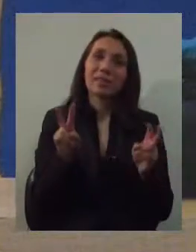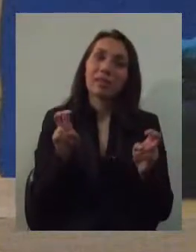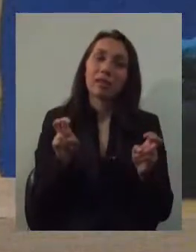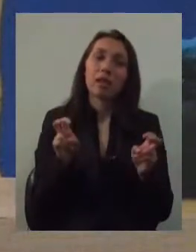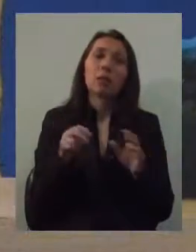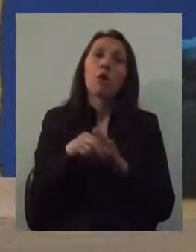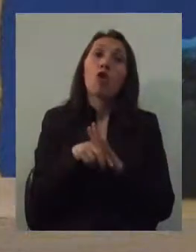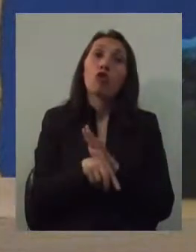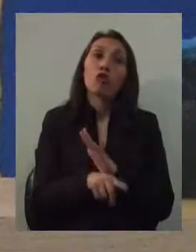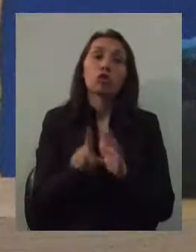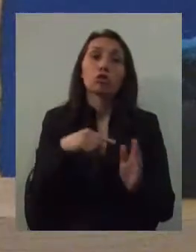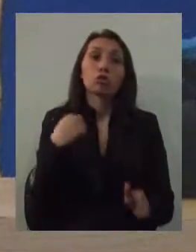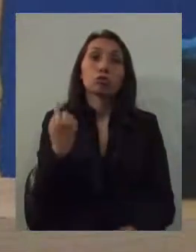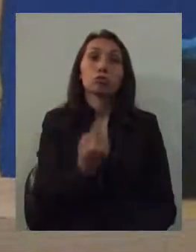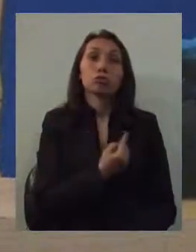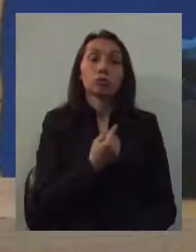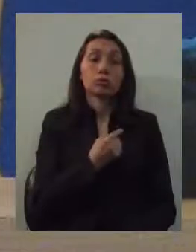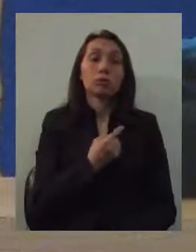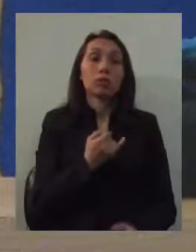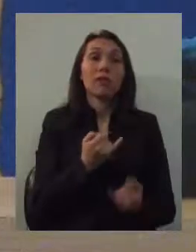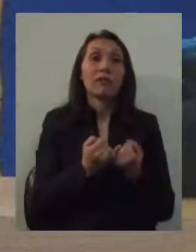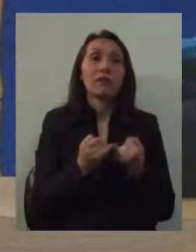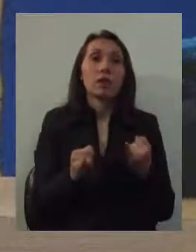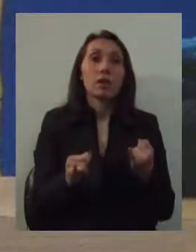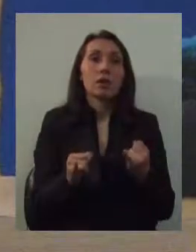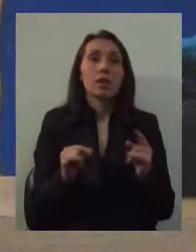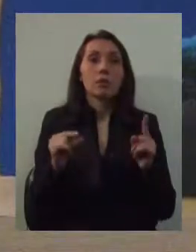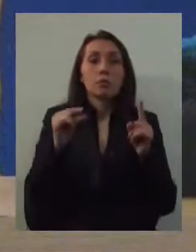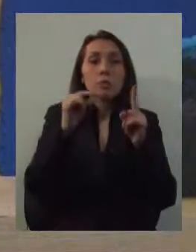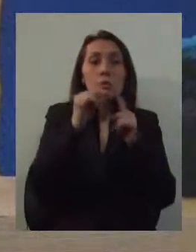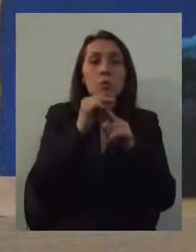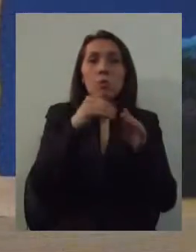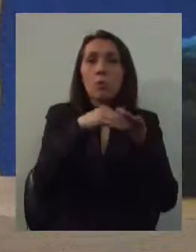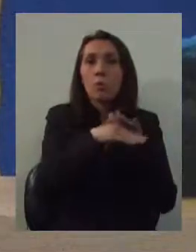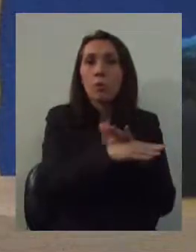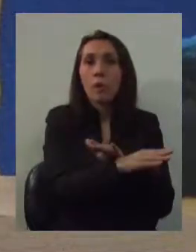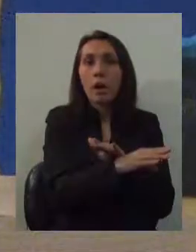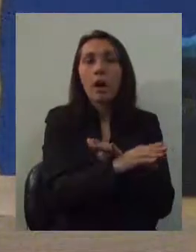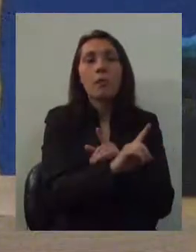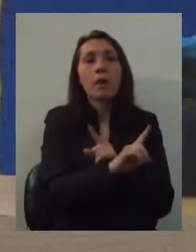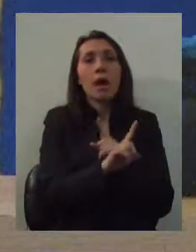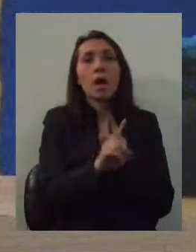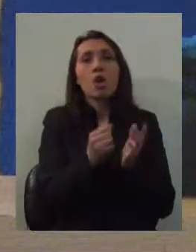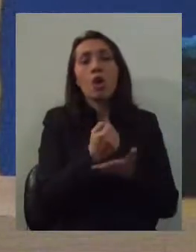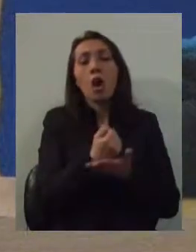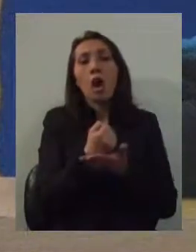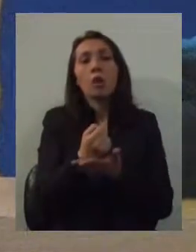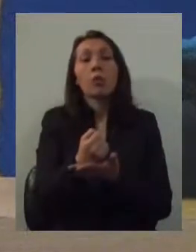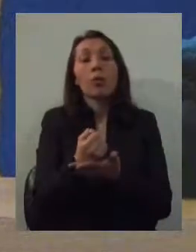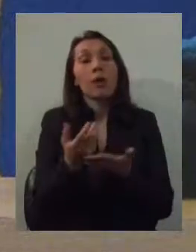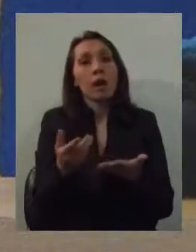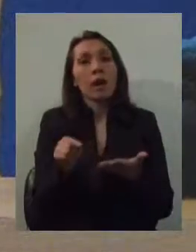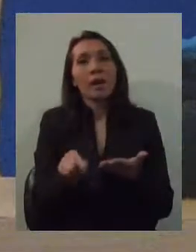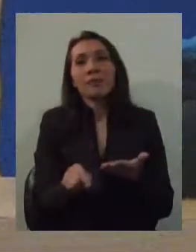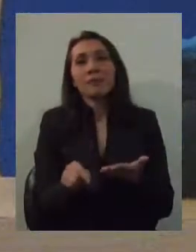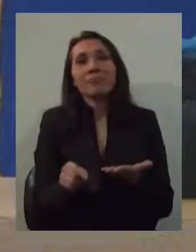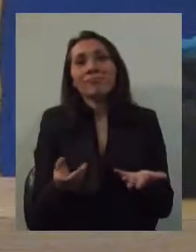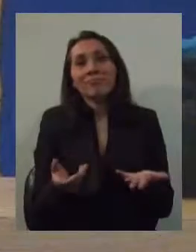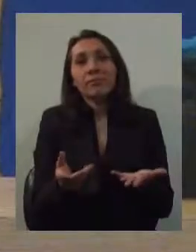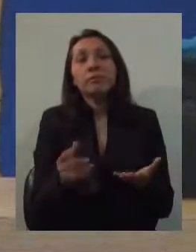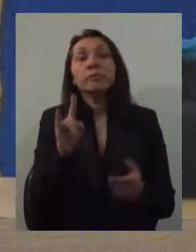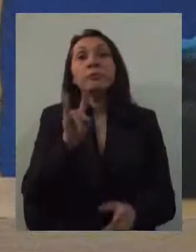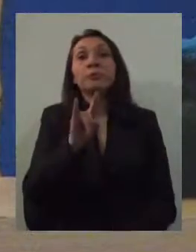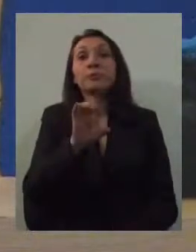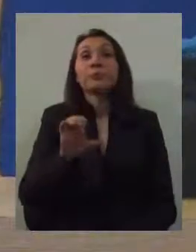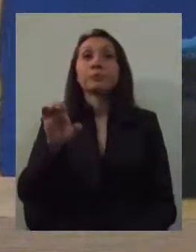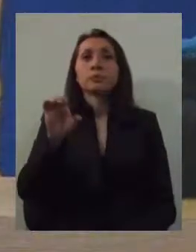cuestión del fondo es lo que nosotros al final tenemos como cláusula de reserva para no cooperar. En el fondo es eso. En el fondo es lo que la Unión